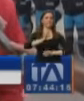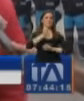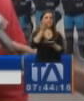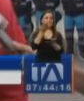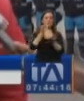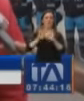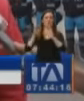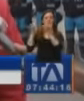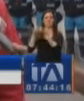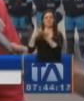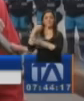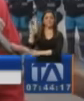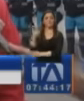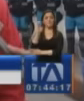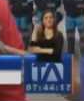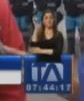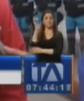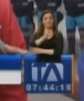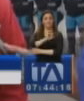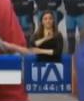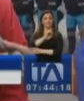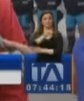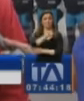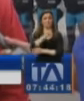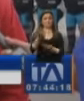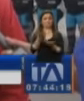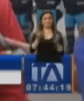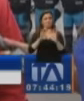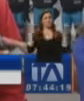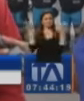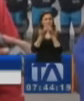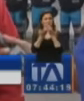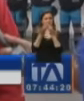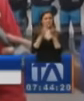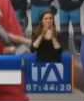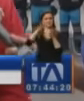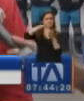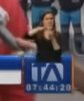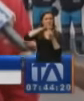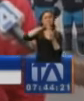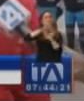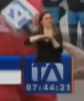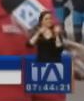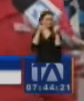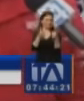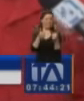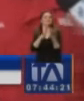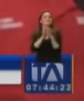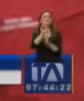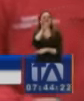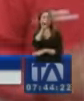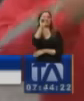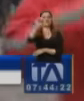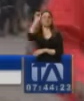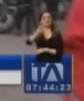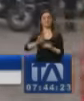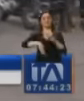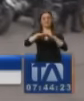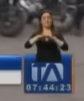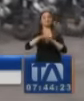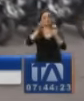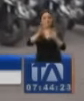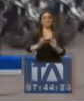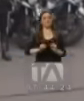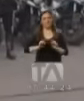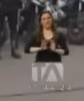del COE Metropolitano han dado que este partido lo hemos catalogado de bajo riesgo, por lo tanto se ha dado el 100% del aforo, quiere decir